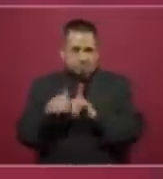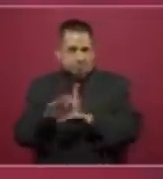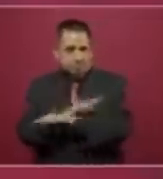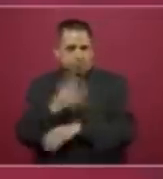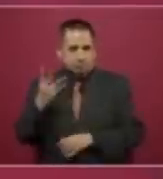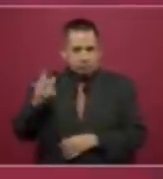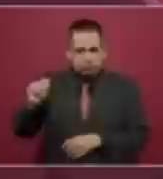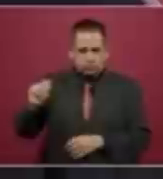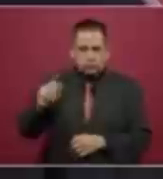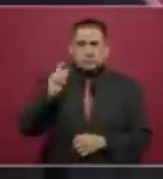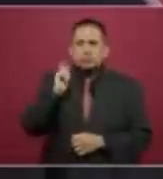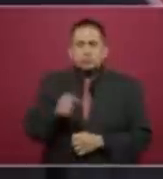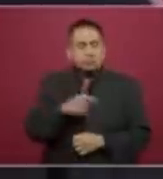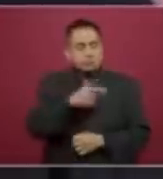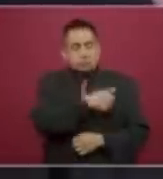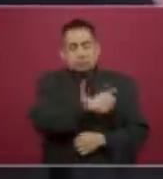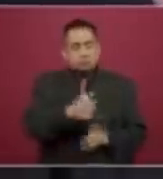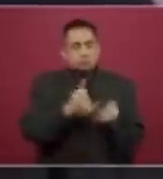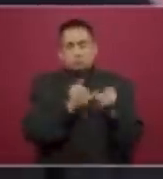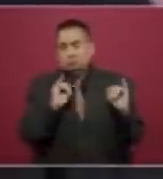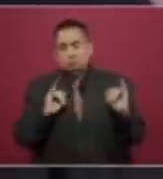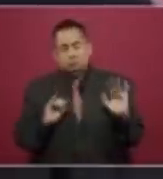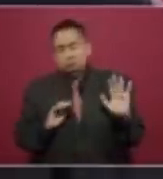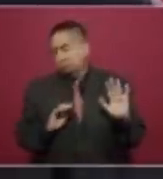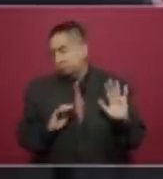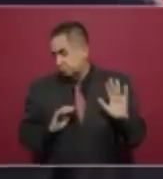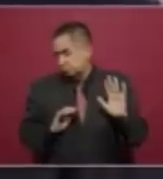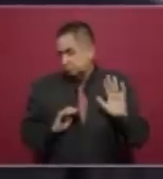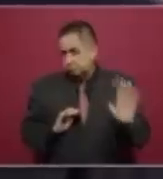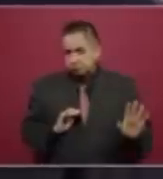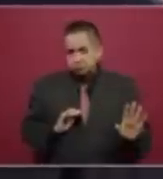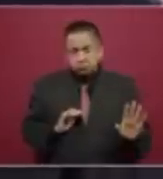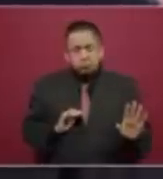independencia de